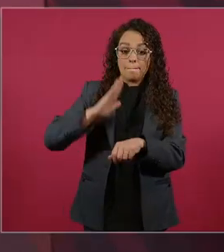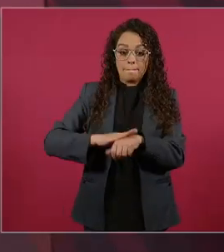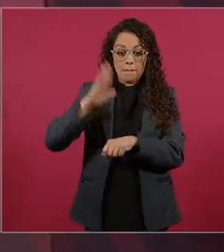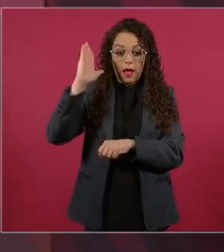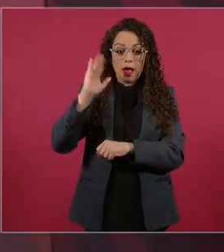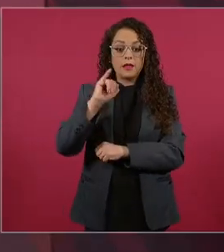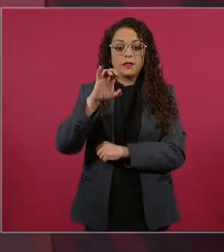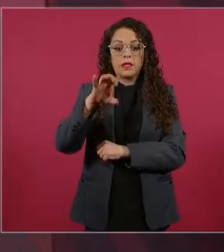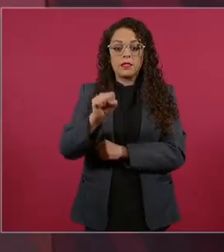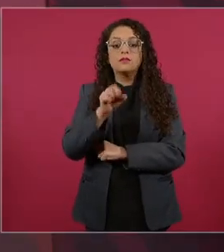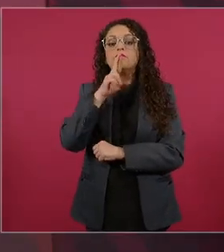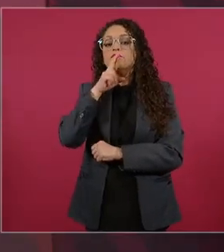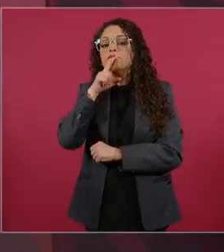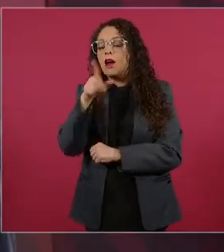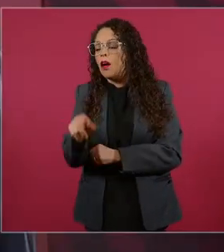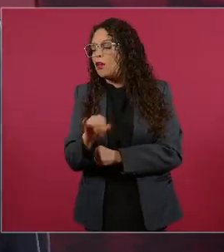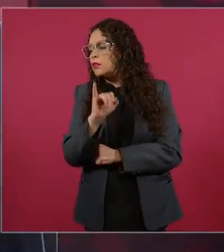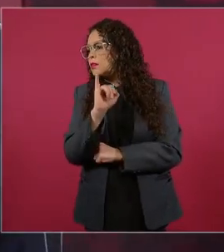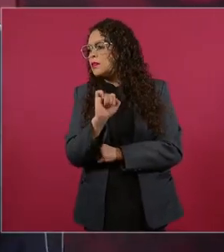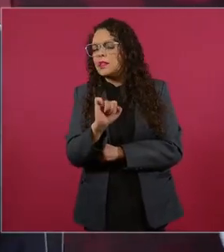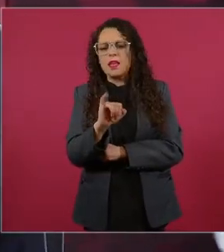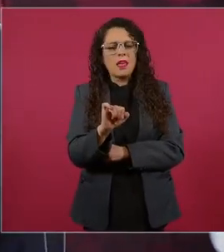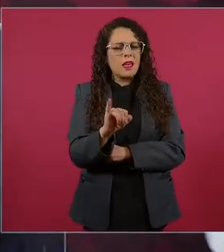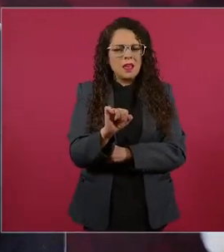Es preferible que